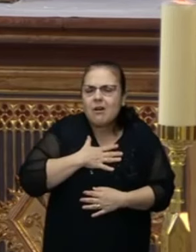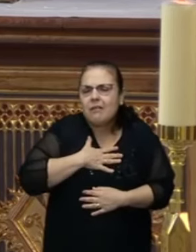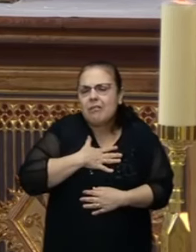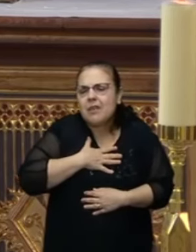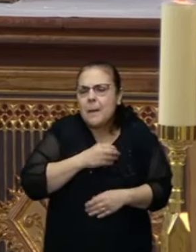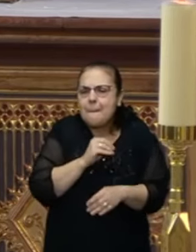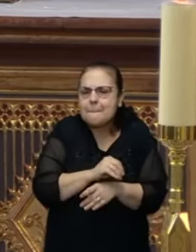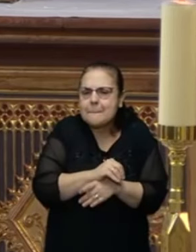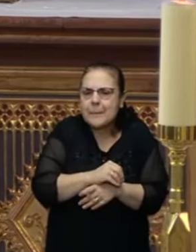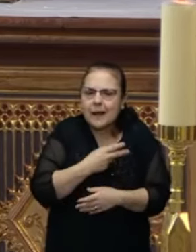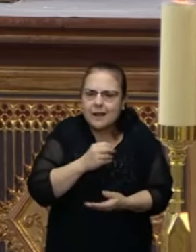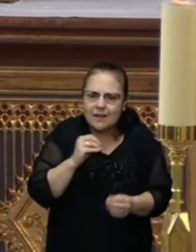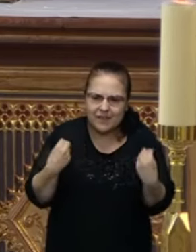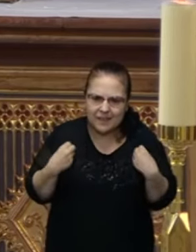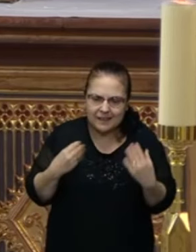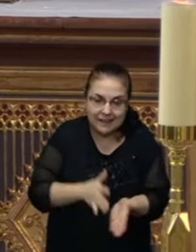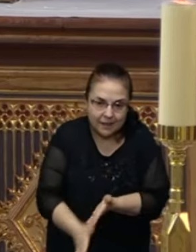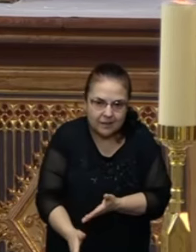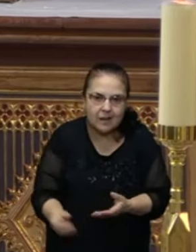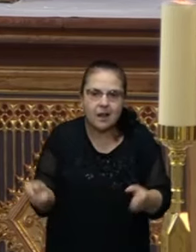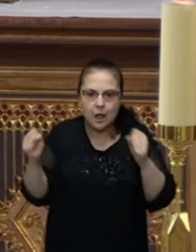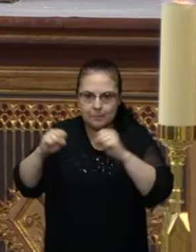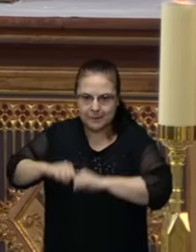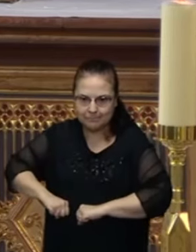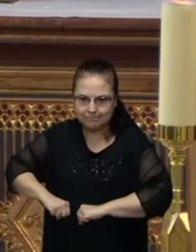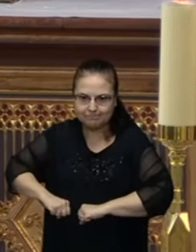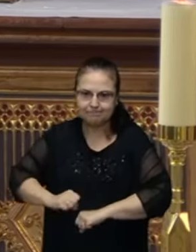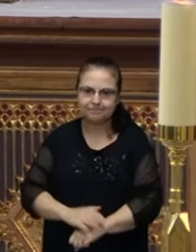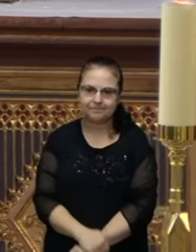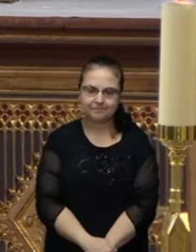vida eterna. Amén.